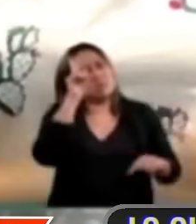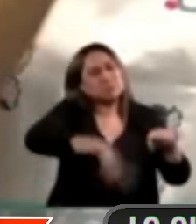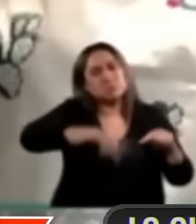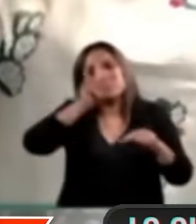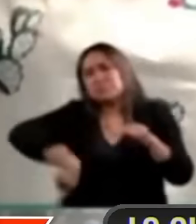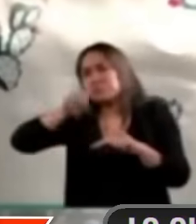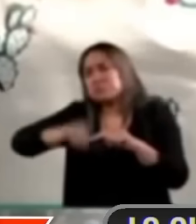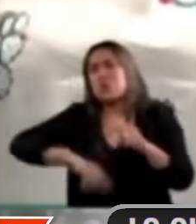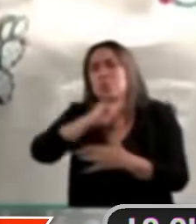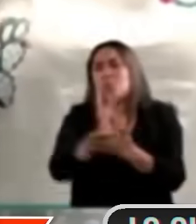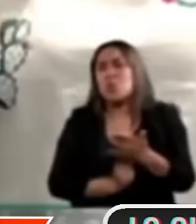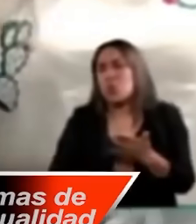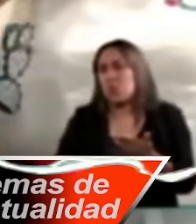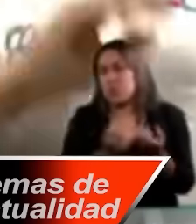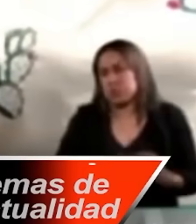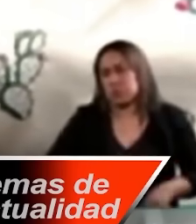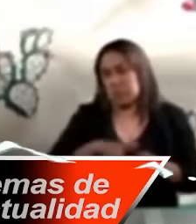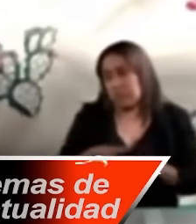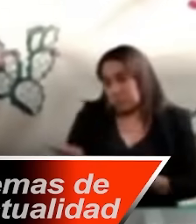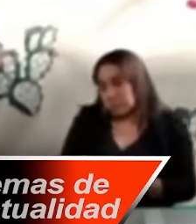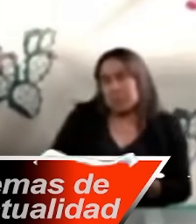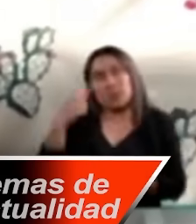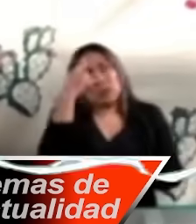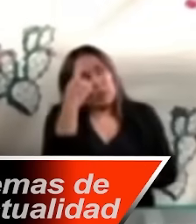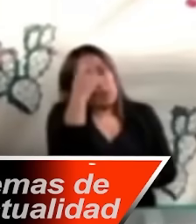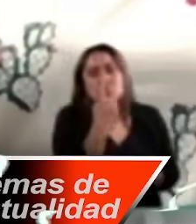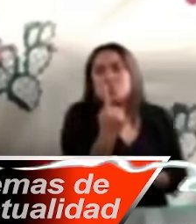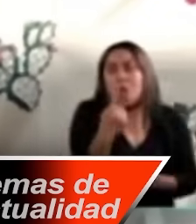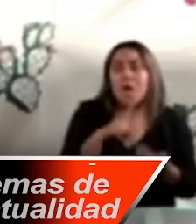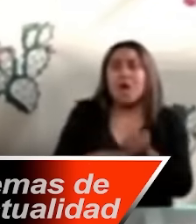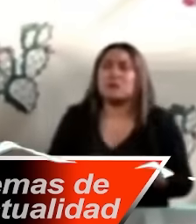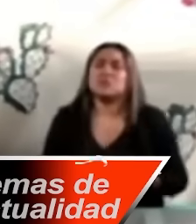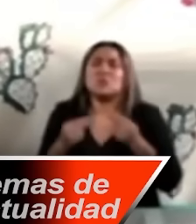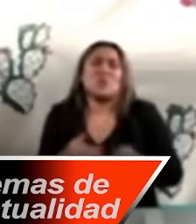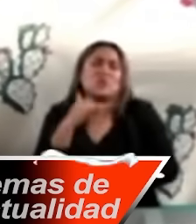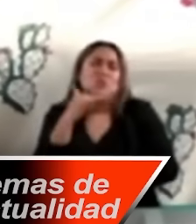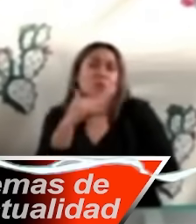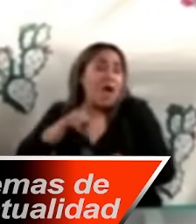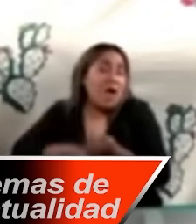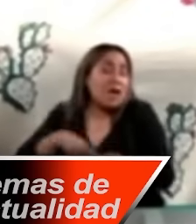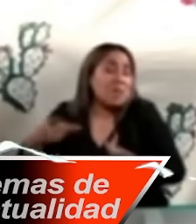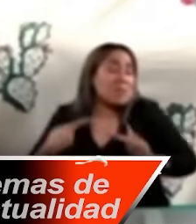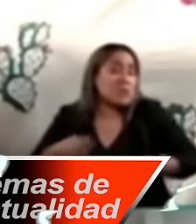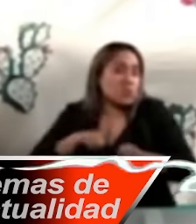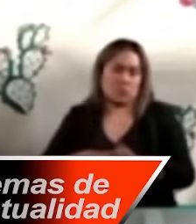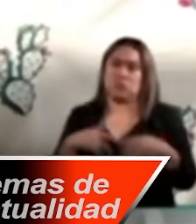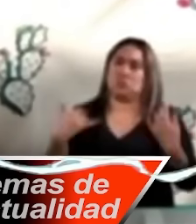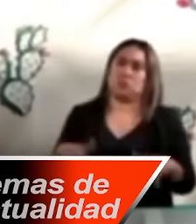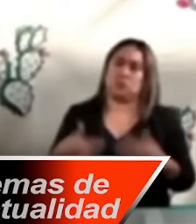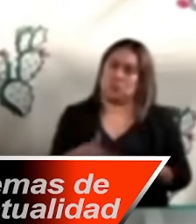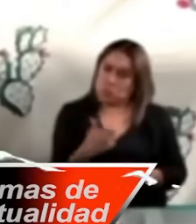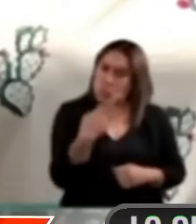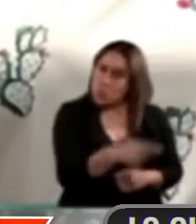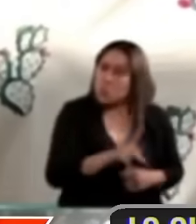sociales, porque lo único que se dedicaron es a sus sucios negocios personales con dinero público.